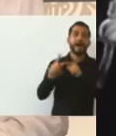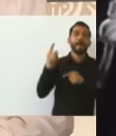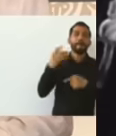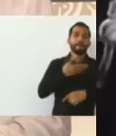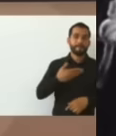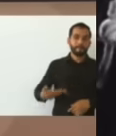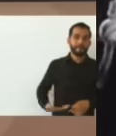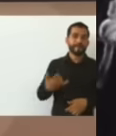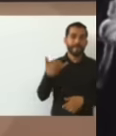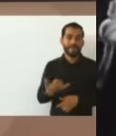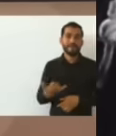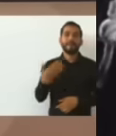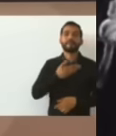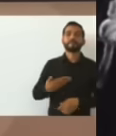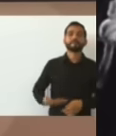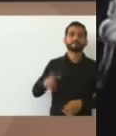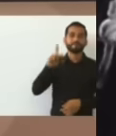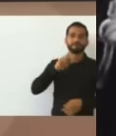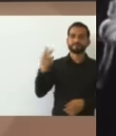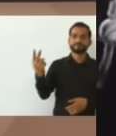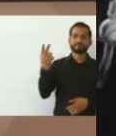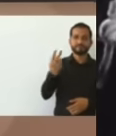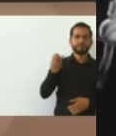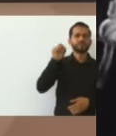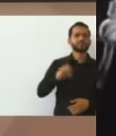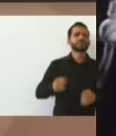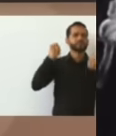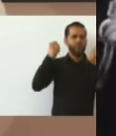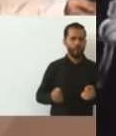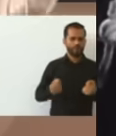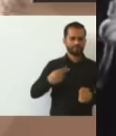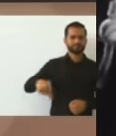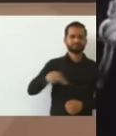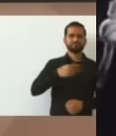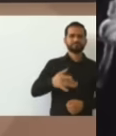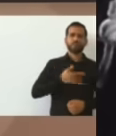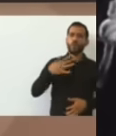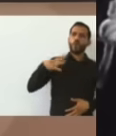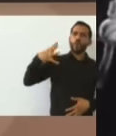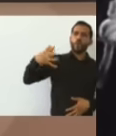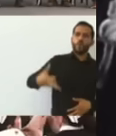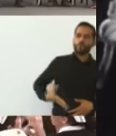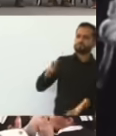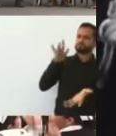Y les digo, es un honor estar con Obrador.